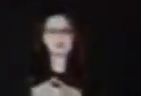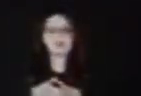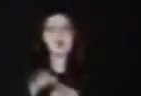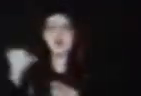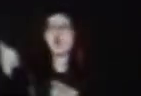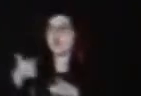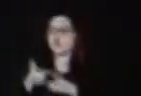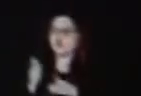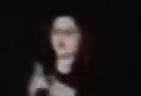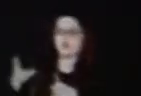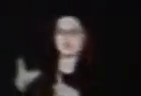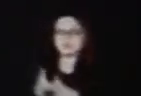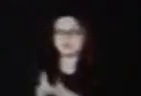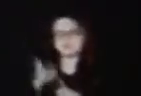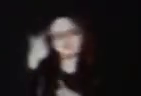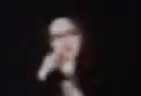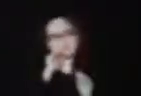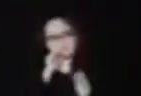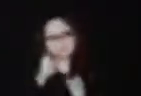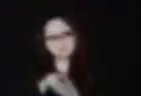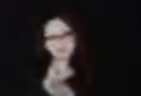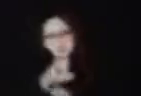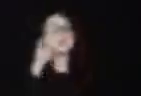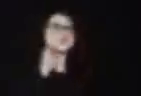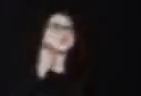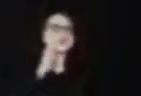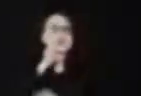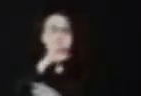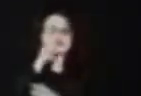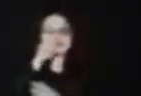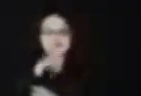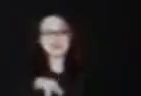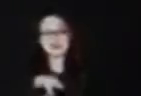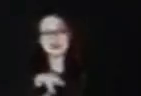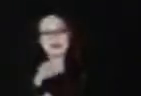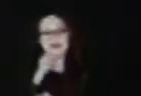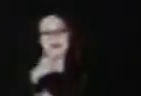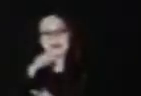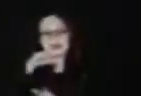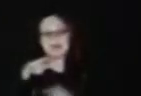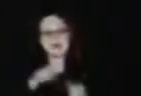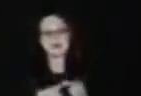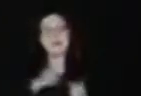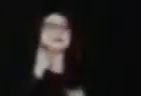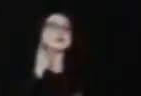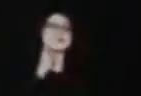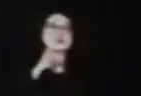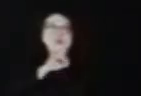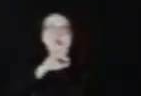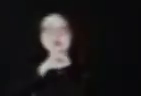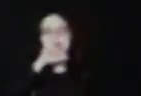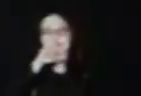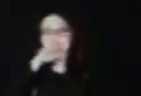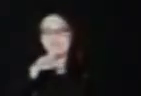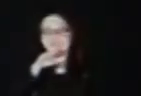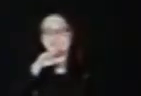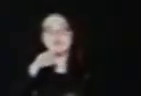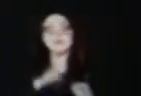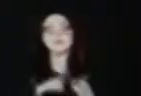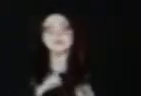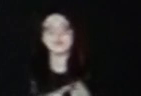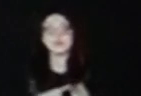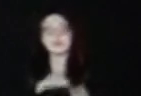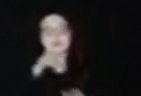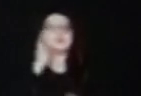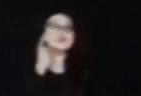Manuel López Obrador, lo van a despedir el diputado Sebastián Aguilera Barnés, el diputado Ernesto Javier Nemes Álvarez, el